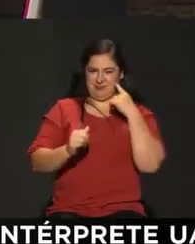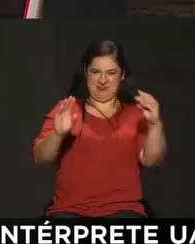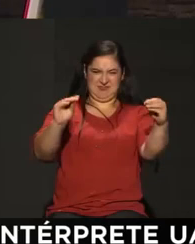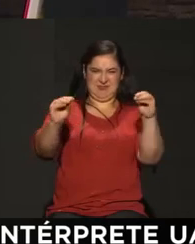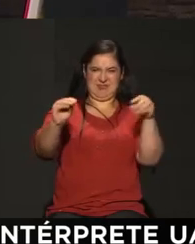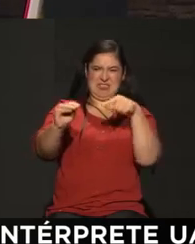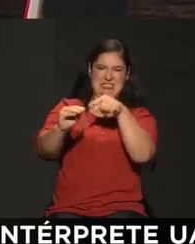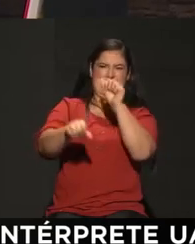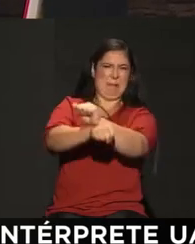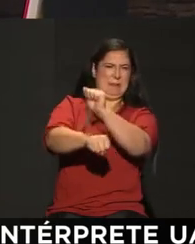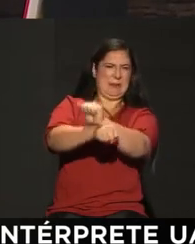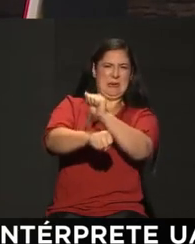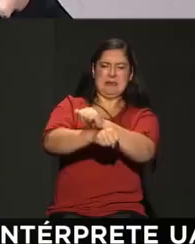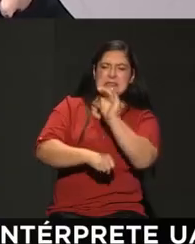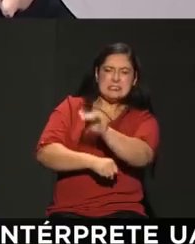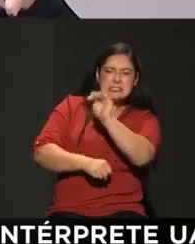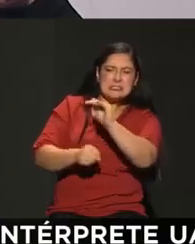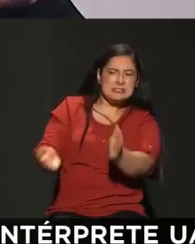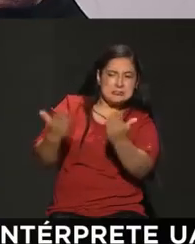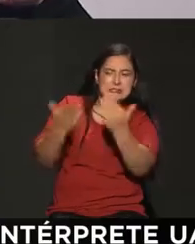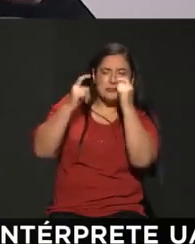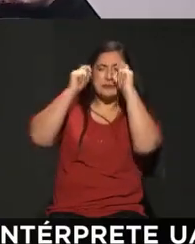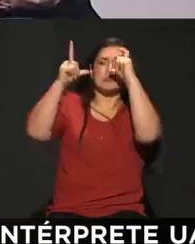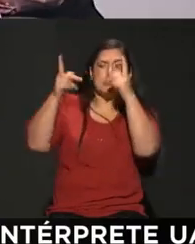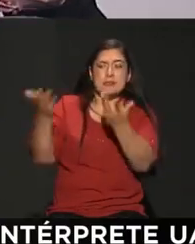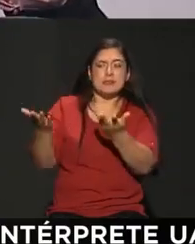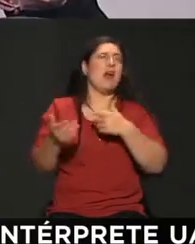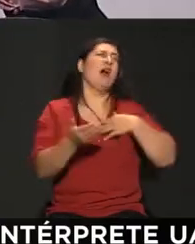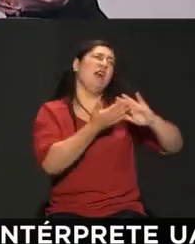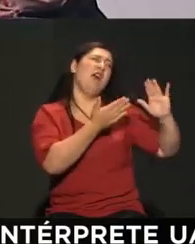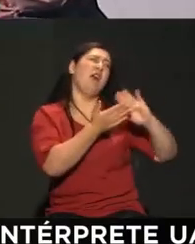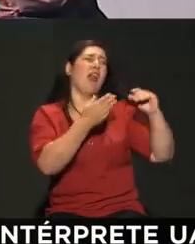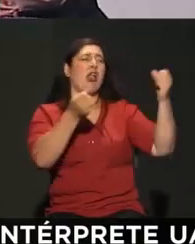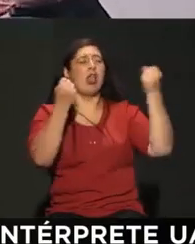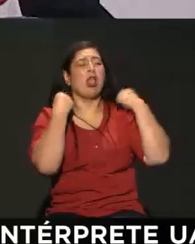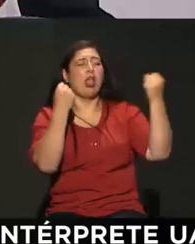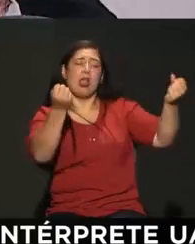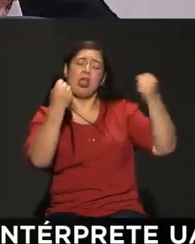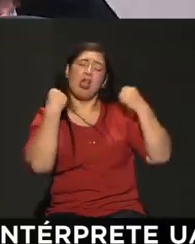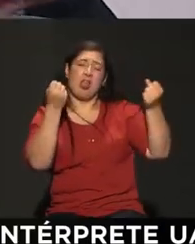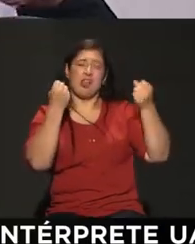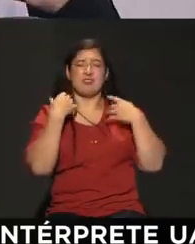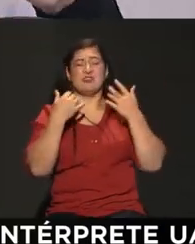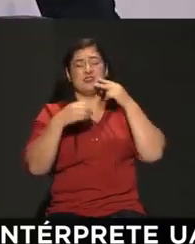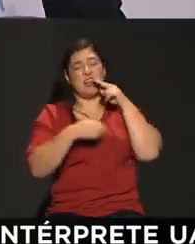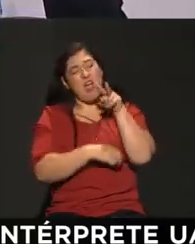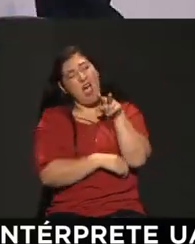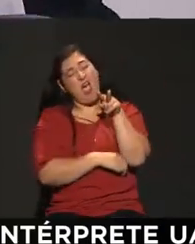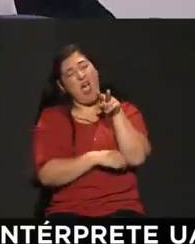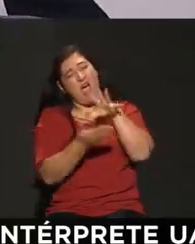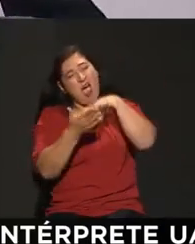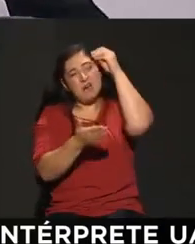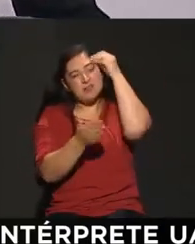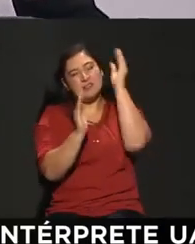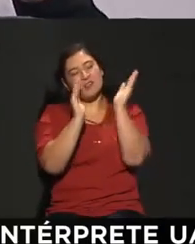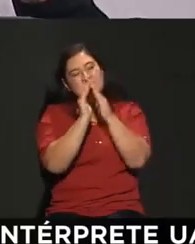veo. Juanito, despierta, por favor. Ay, es que acabamos de hacer ejercicio, estábamos ahí viendo todo el programa, aprendiendo en